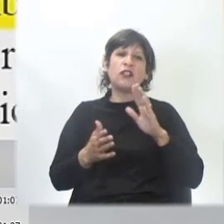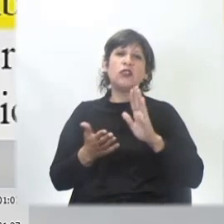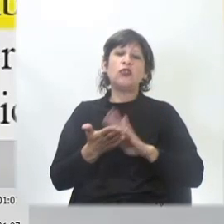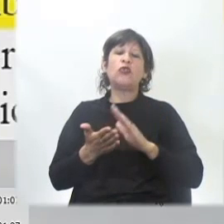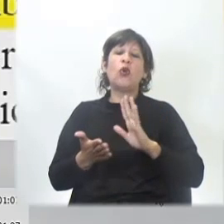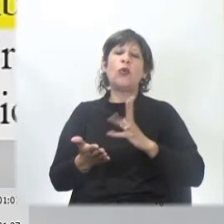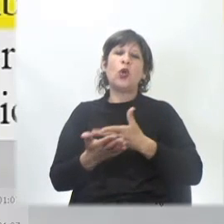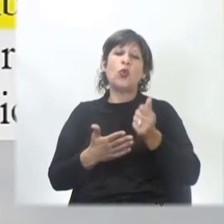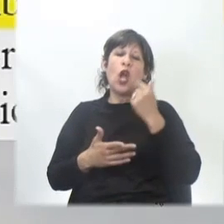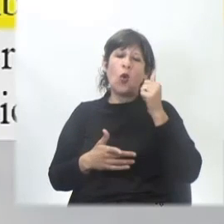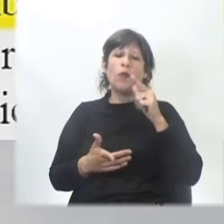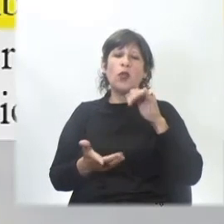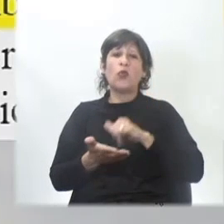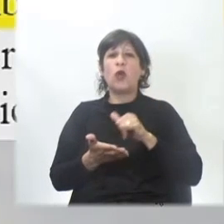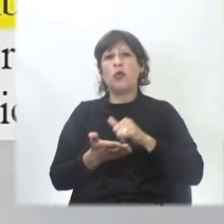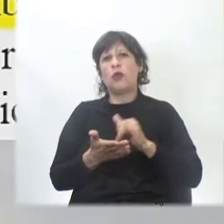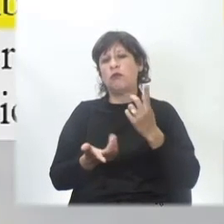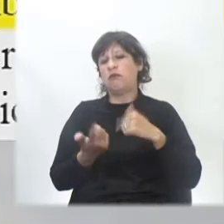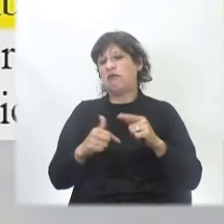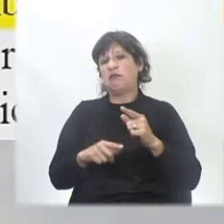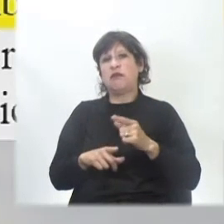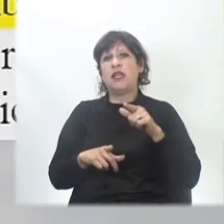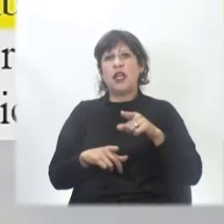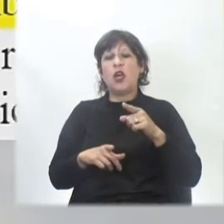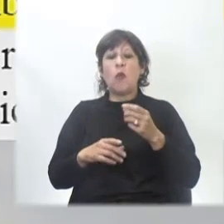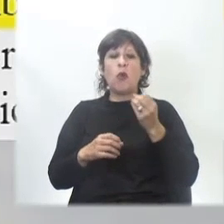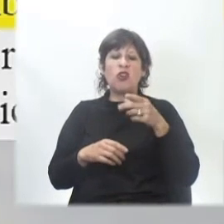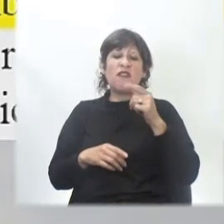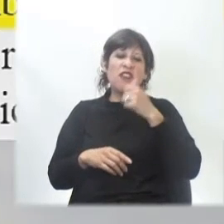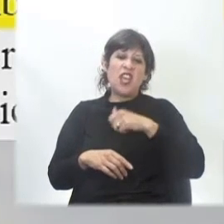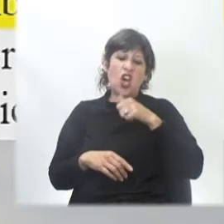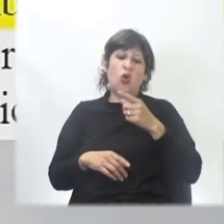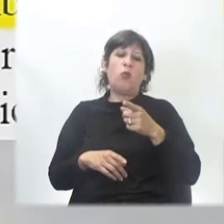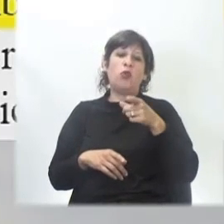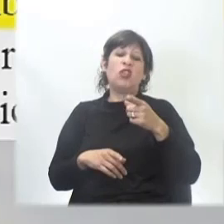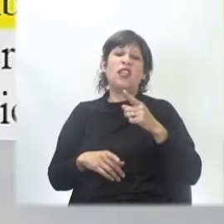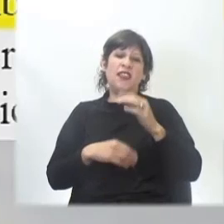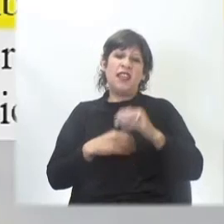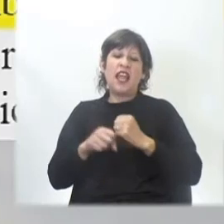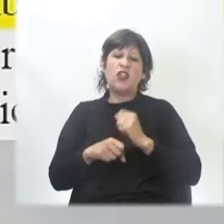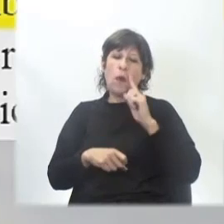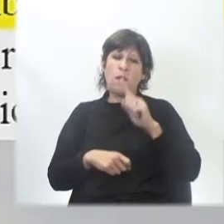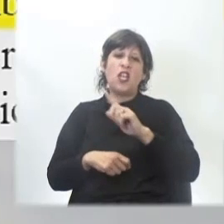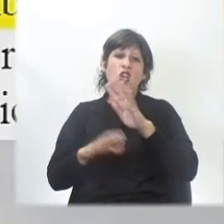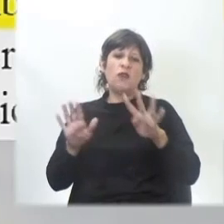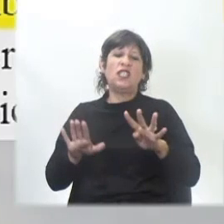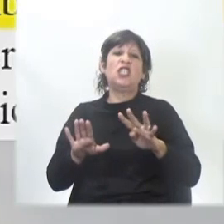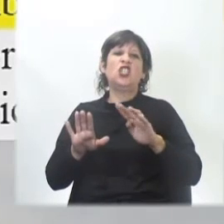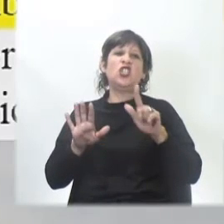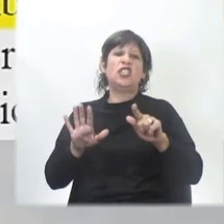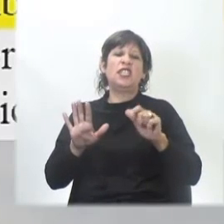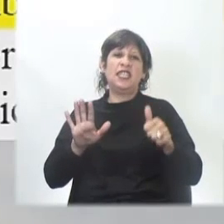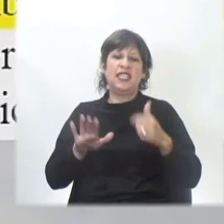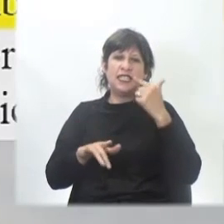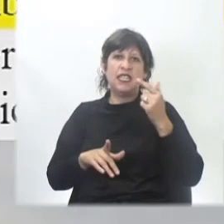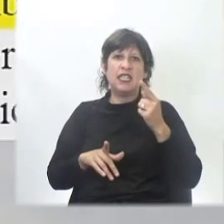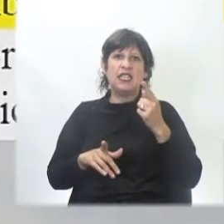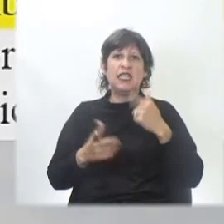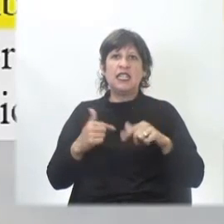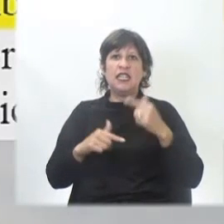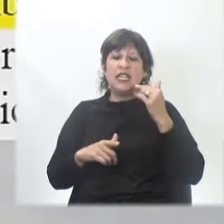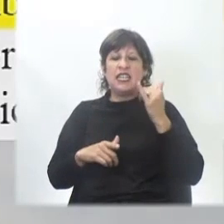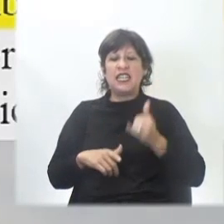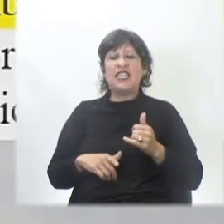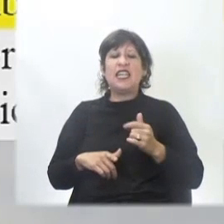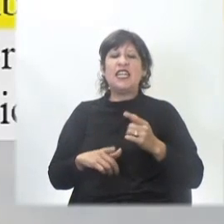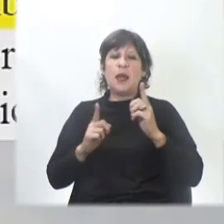es una antigüella, porque es del año 1976. Es decir, que tiene la misma edad que nuestros